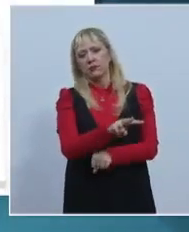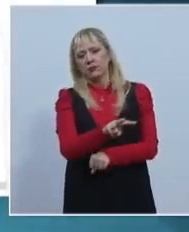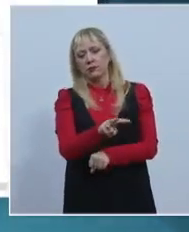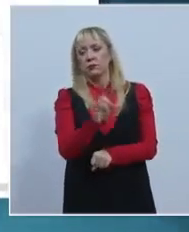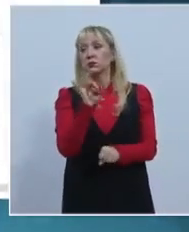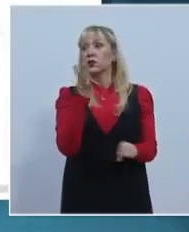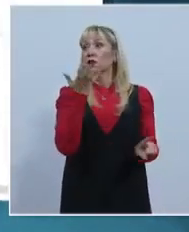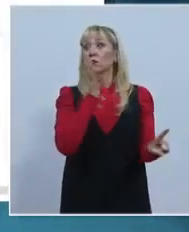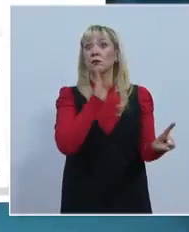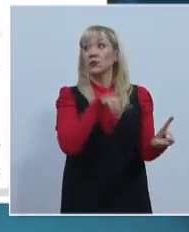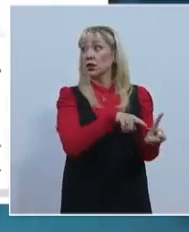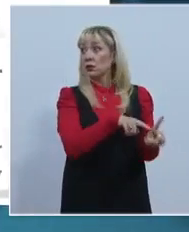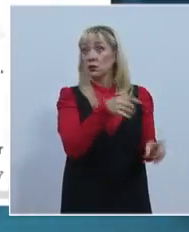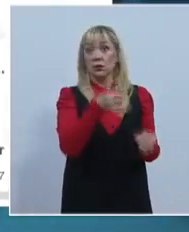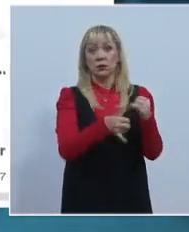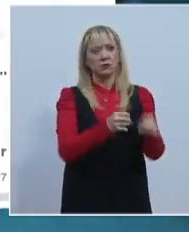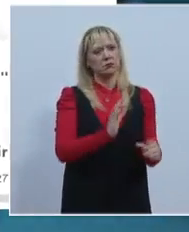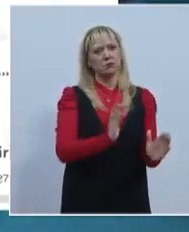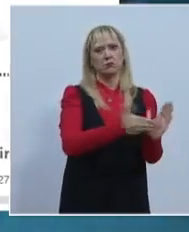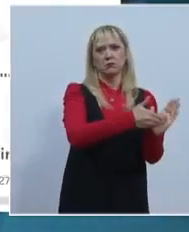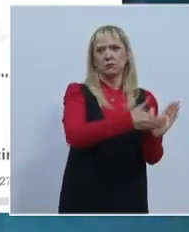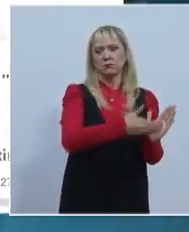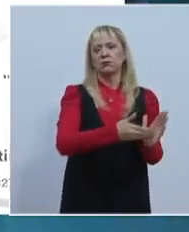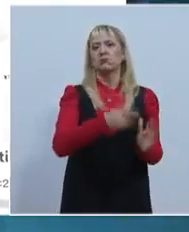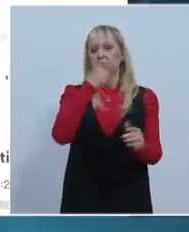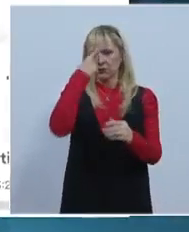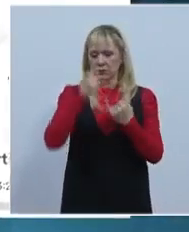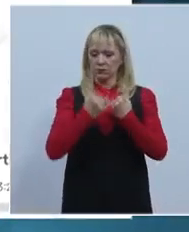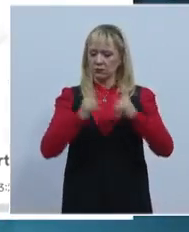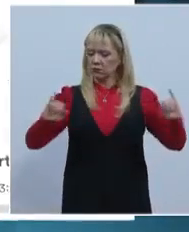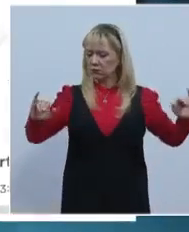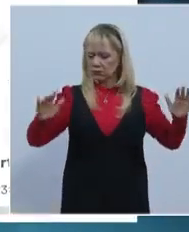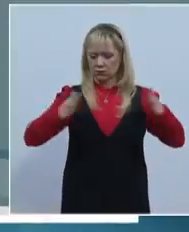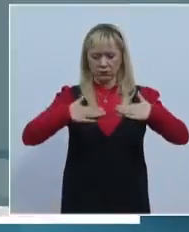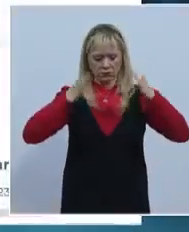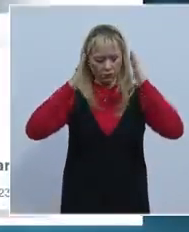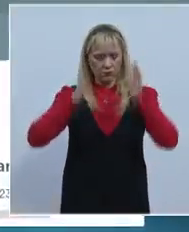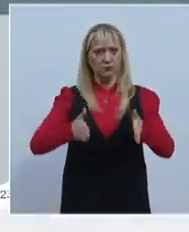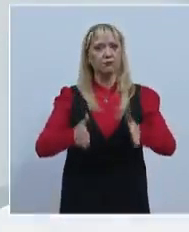plena libertad e independencia.